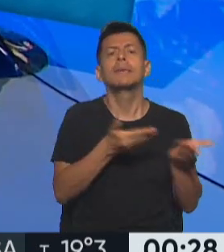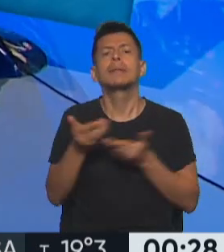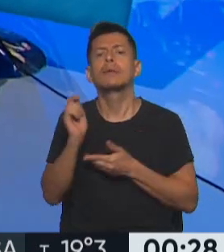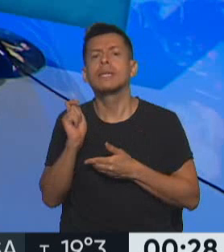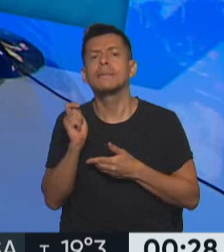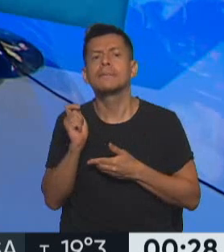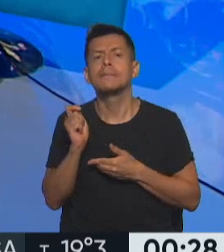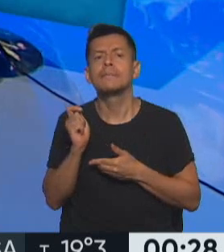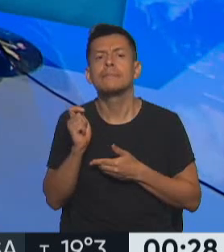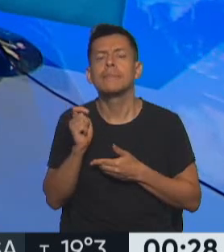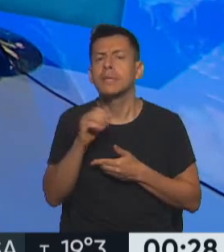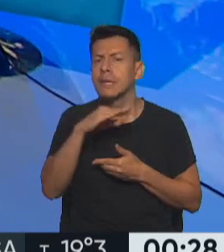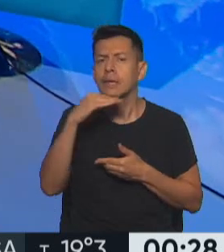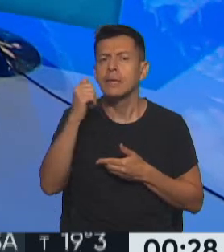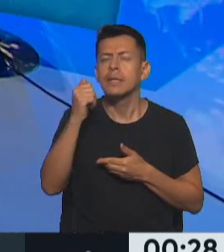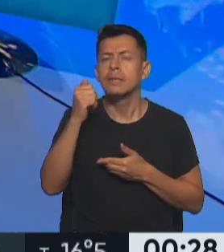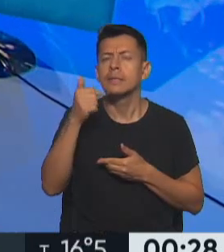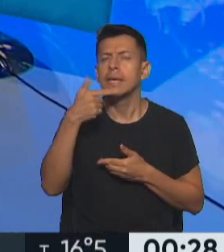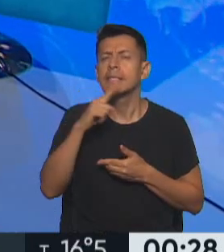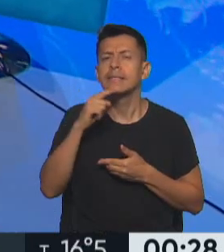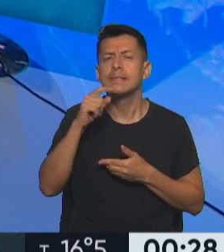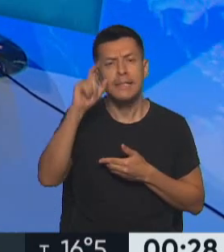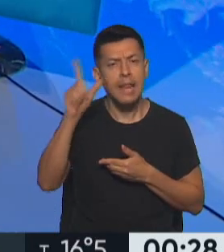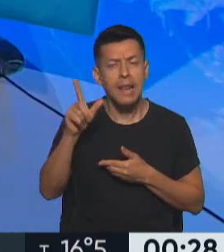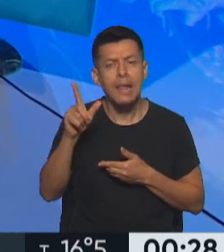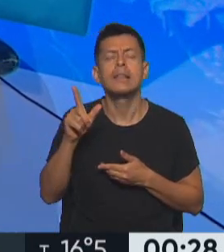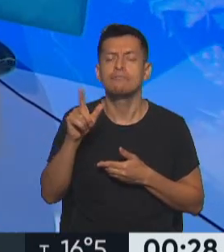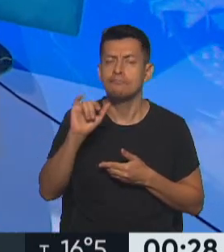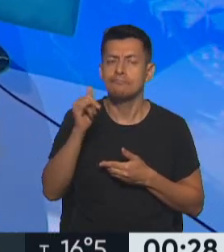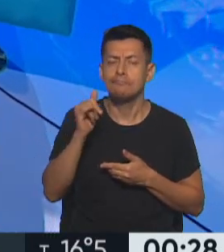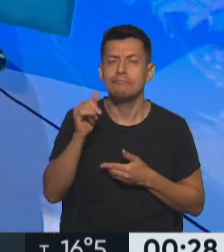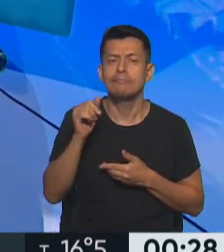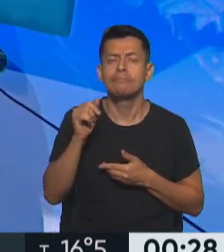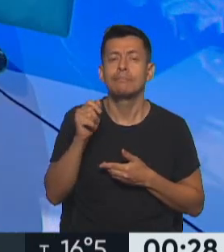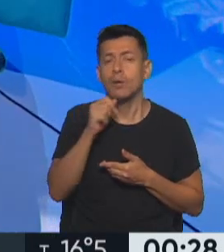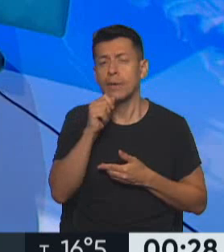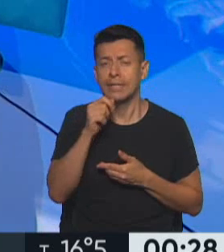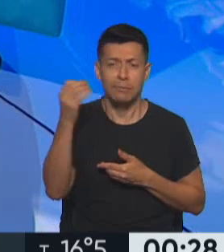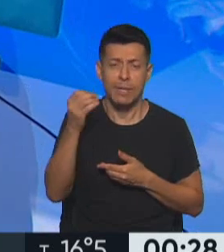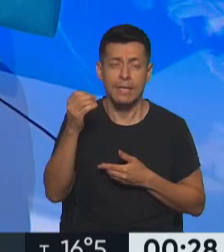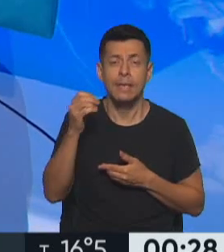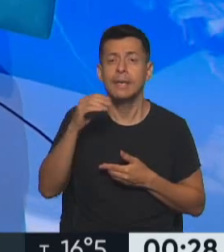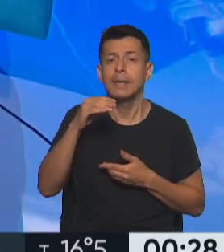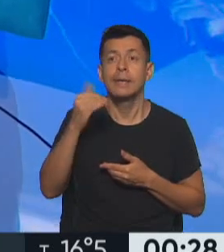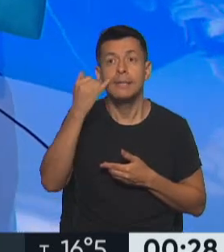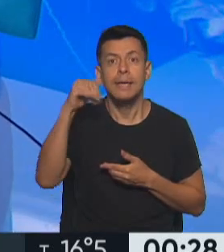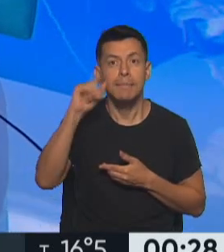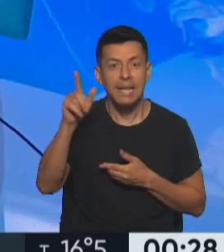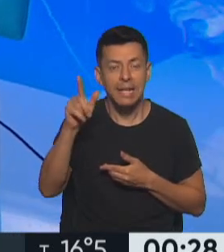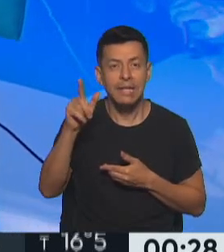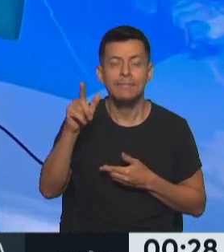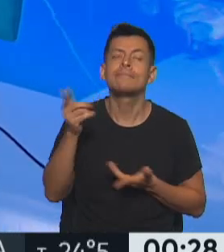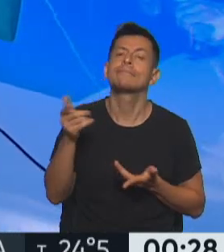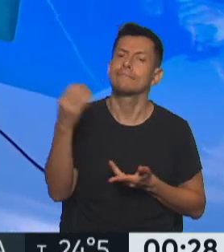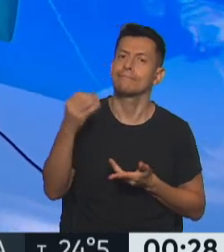viene. Muchos músicos y amigos, sí. Muchos amigos. Una saxofonista tremenda que se llama Yamil Buric, que está en el mundo del jazz y que está haciendo quilombo